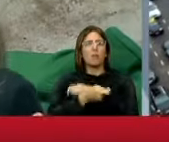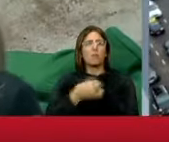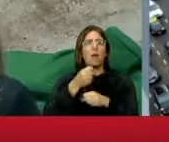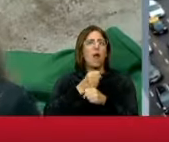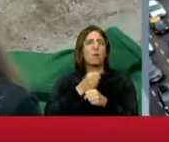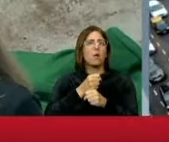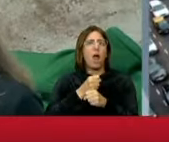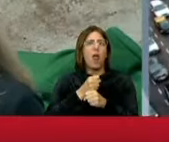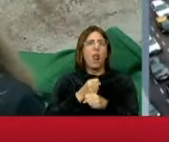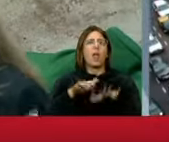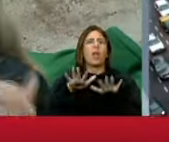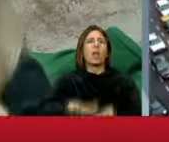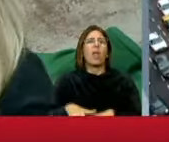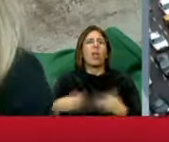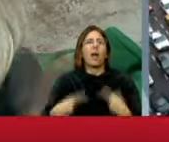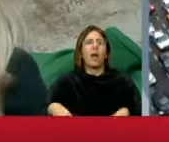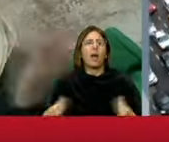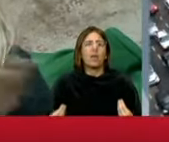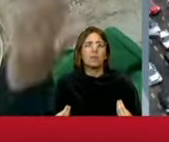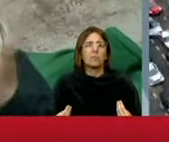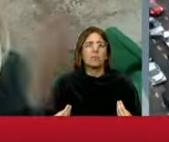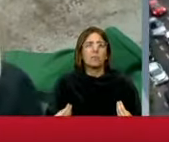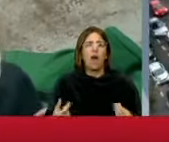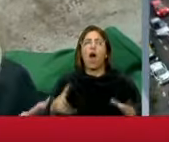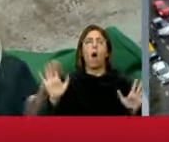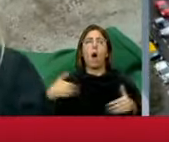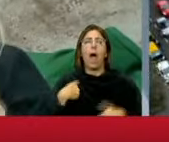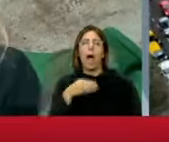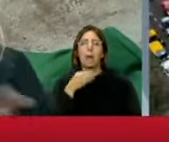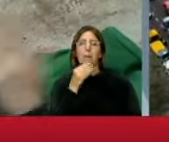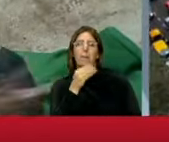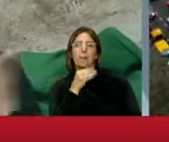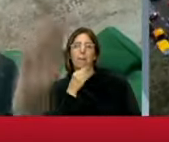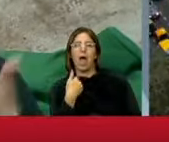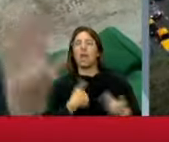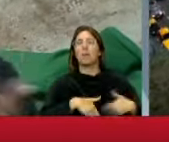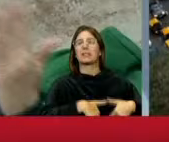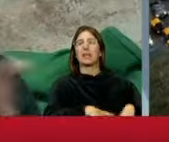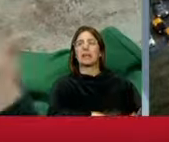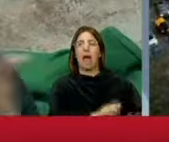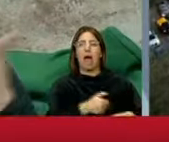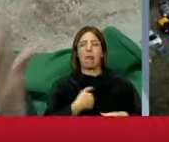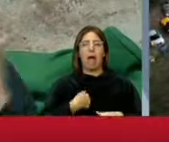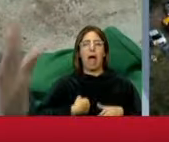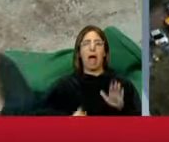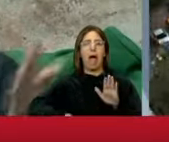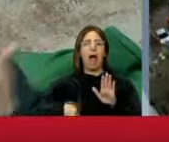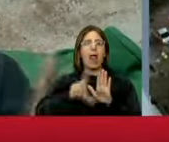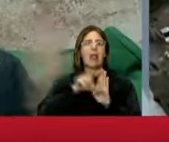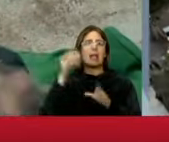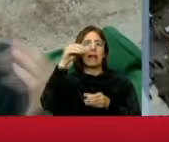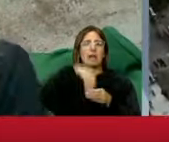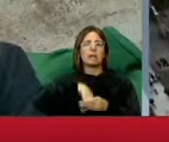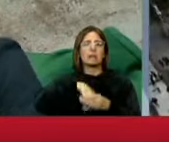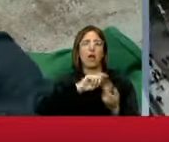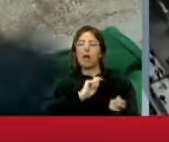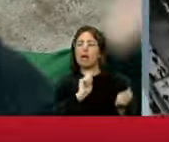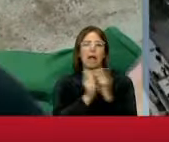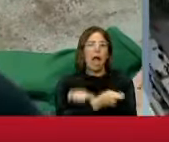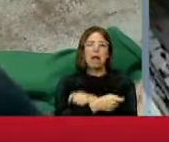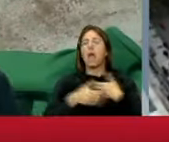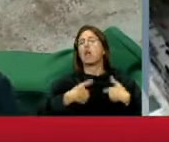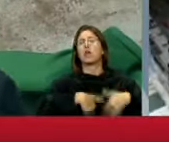hecho, todavía cualquier cosa comparada con estos tres muñecos es una gloria. Sí, claro. Tiene